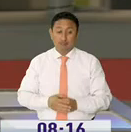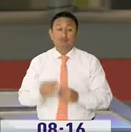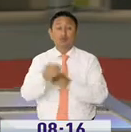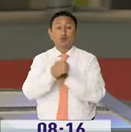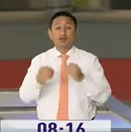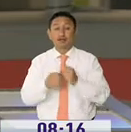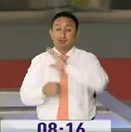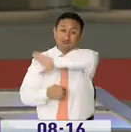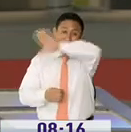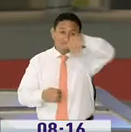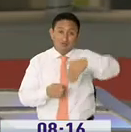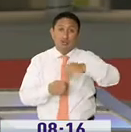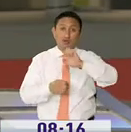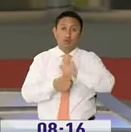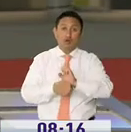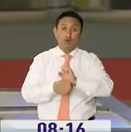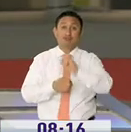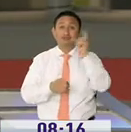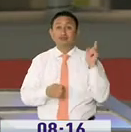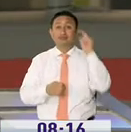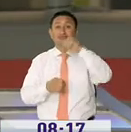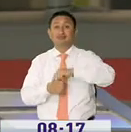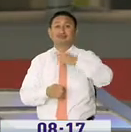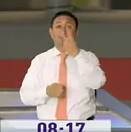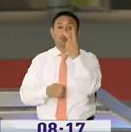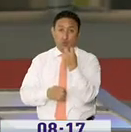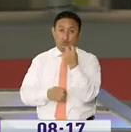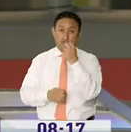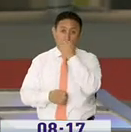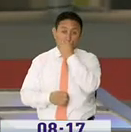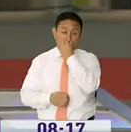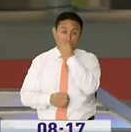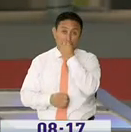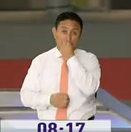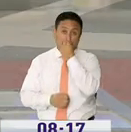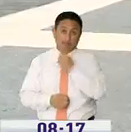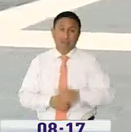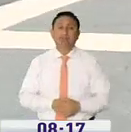escala nacional atenderán hasta las 12 del mediodía. Veamos.